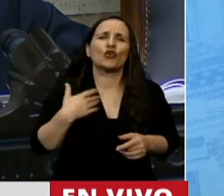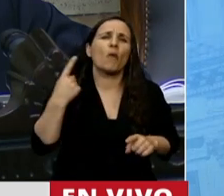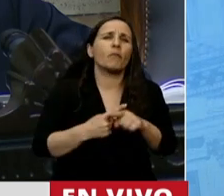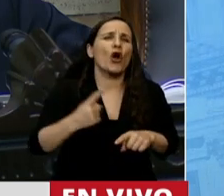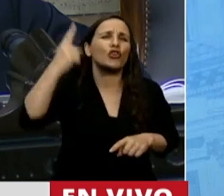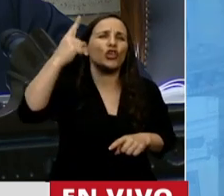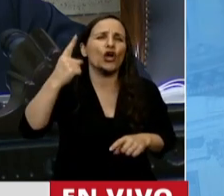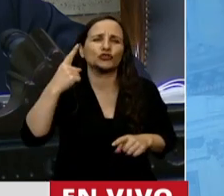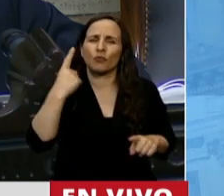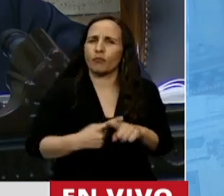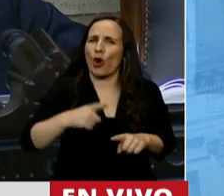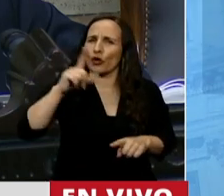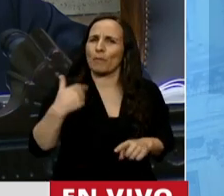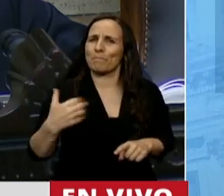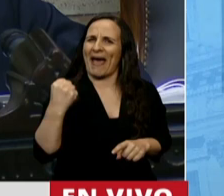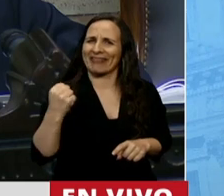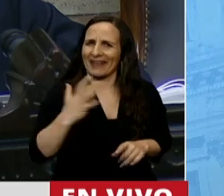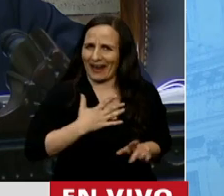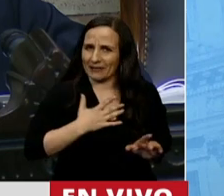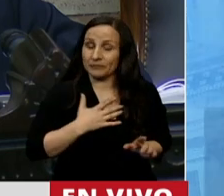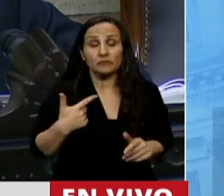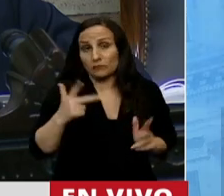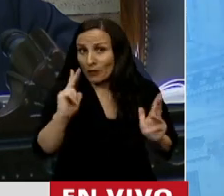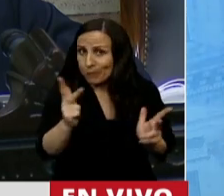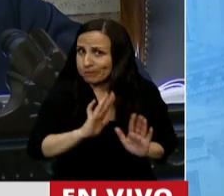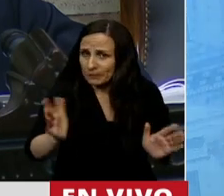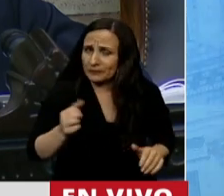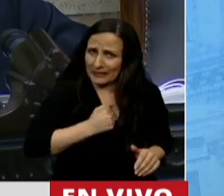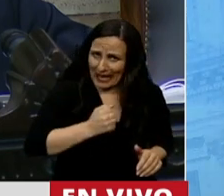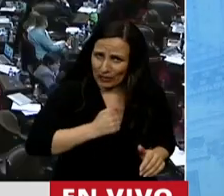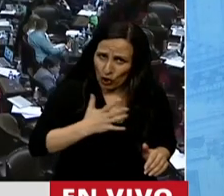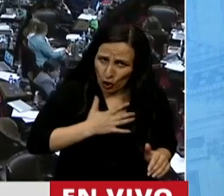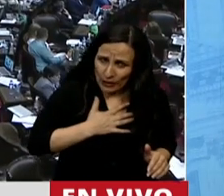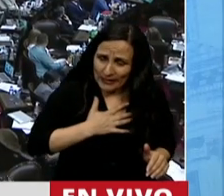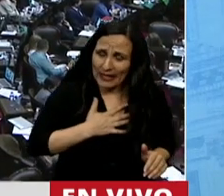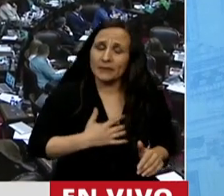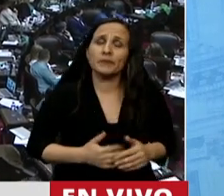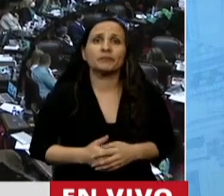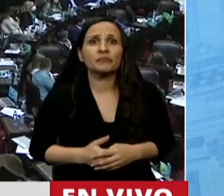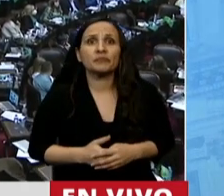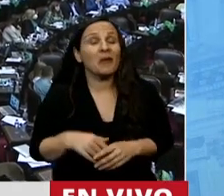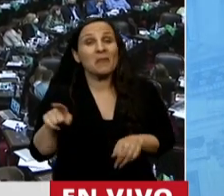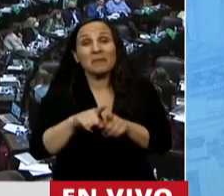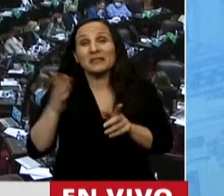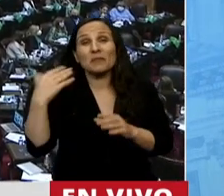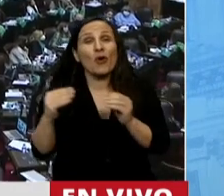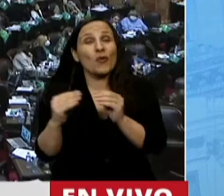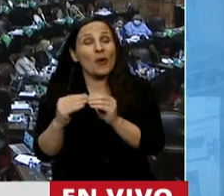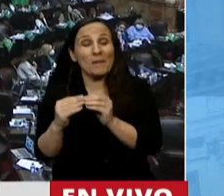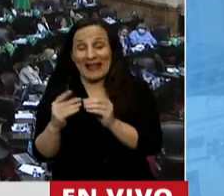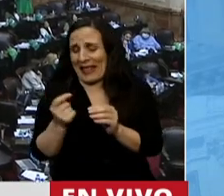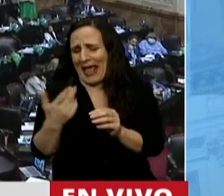por la patria. Ya mencioné que soy católica y